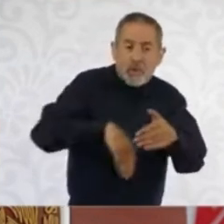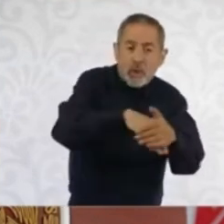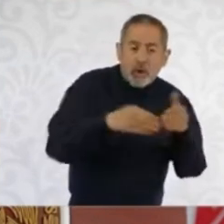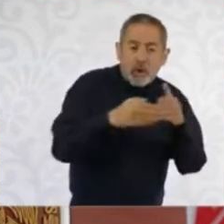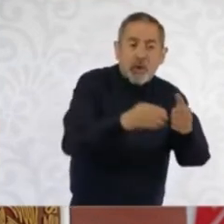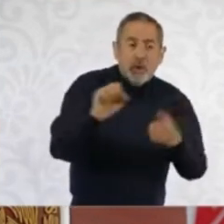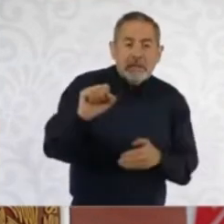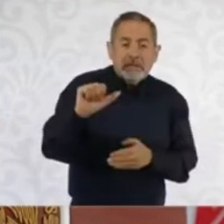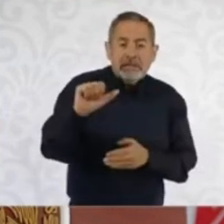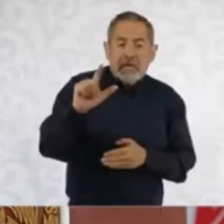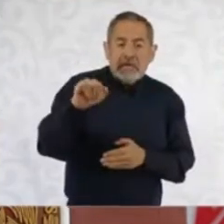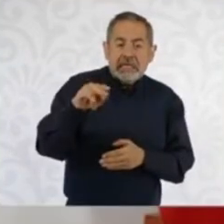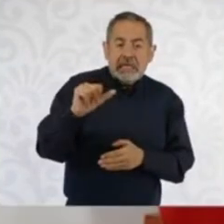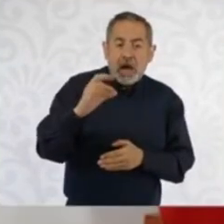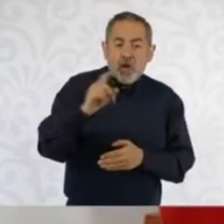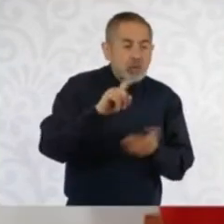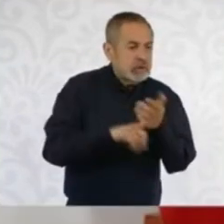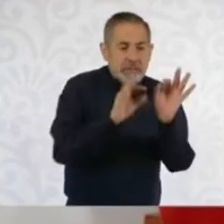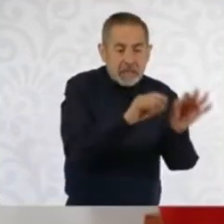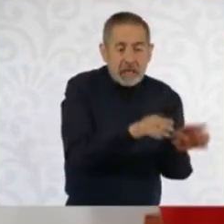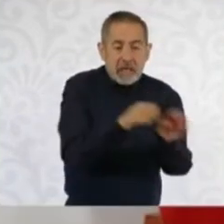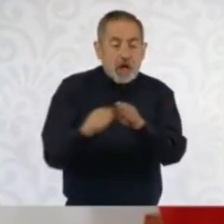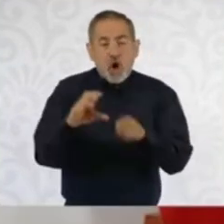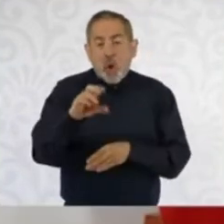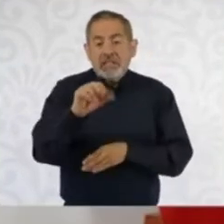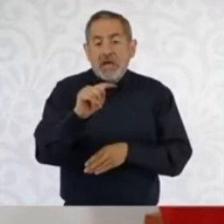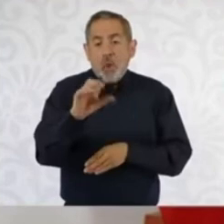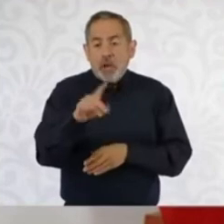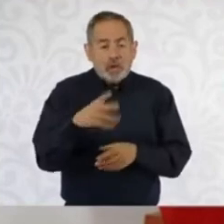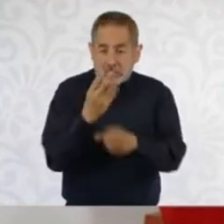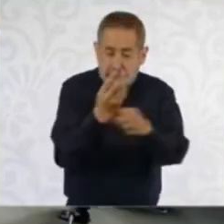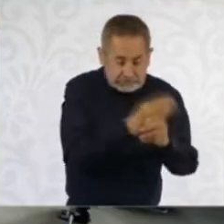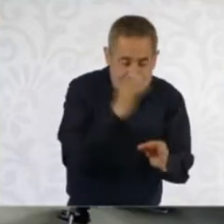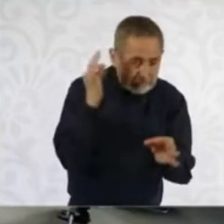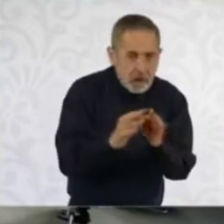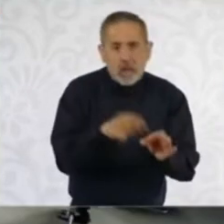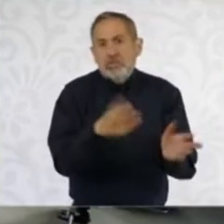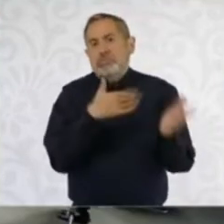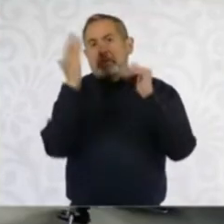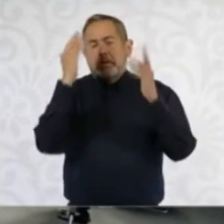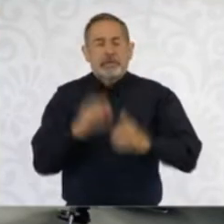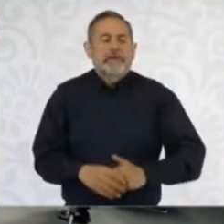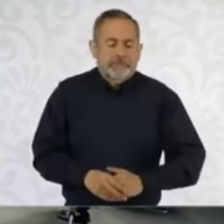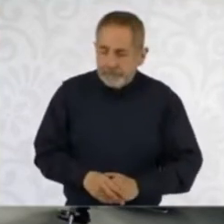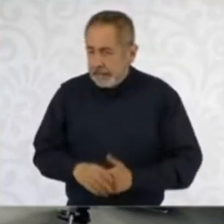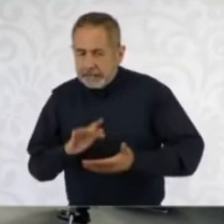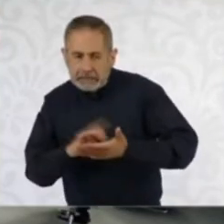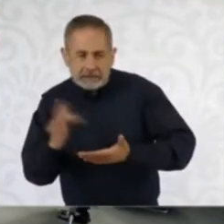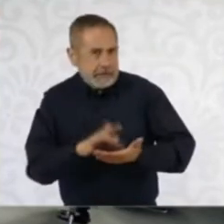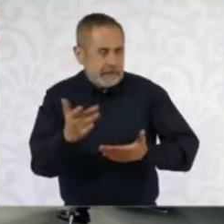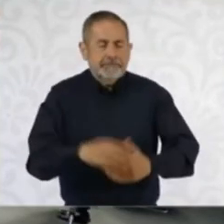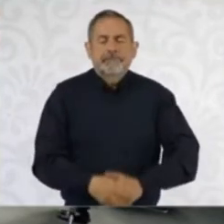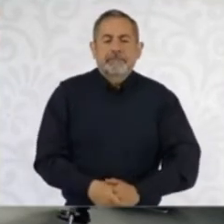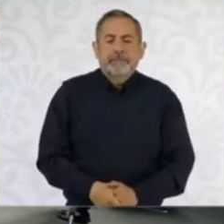dar un potencial enorme, y la adecuación del de Coatzacoalcos. Muchas gracias, presidente. Gracias. Acá.